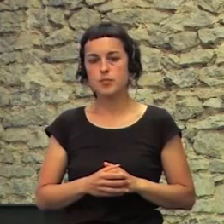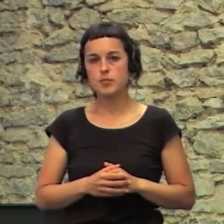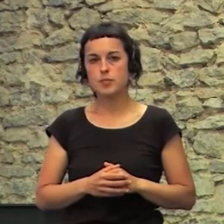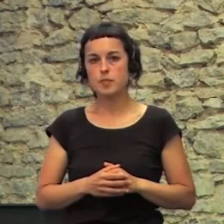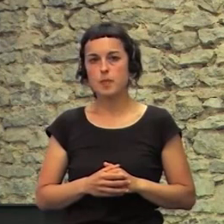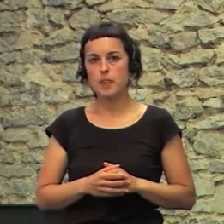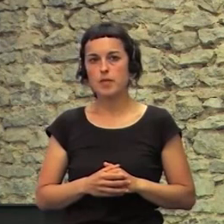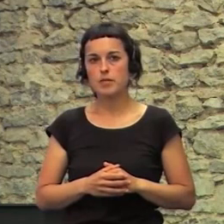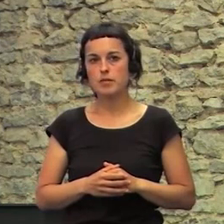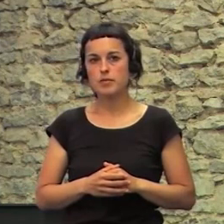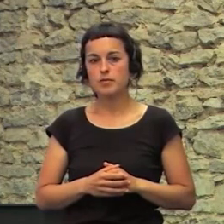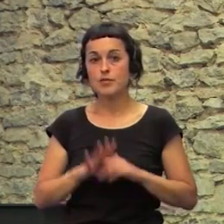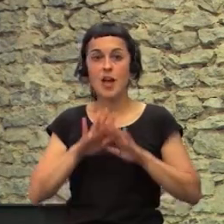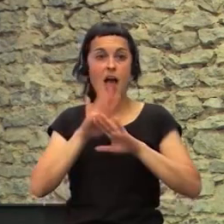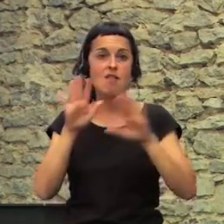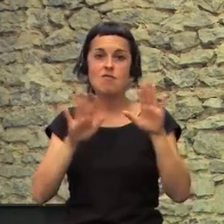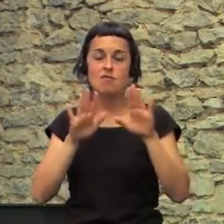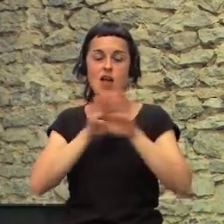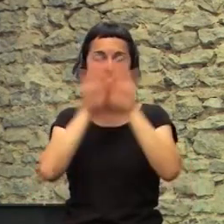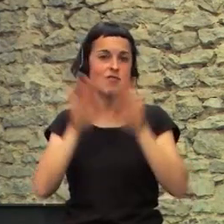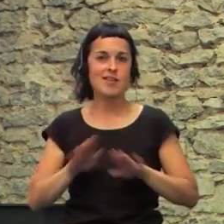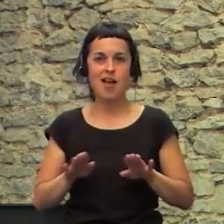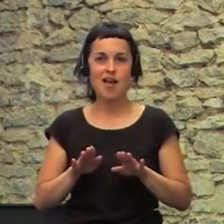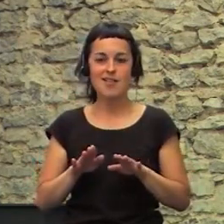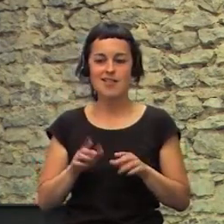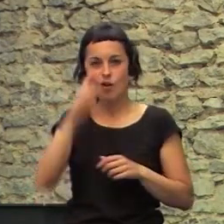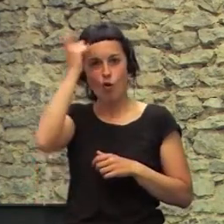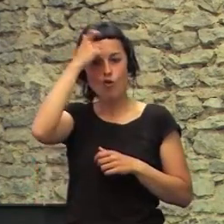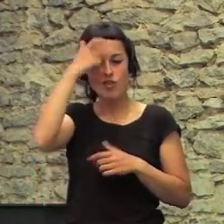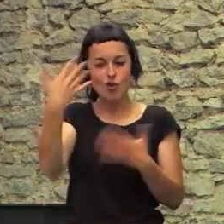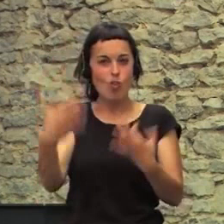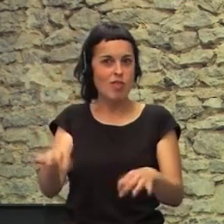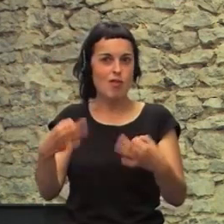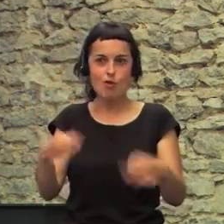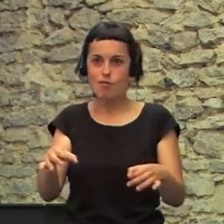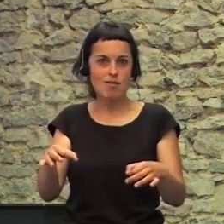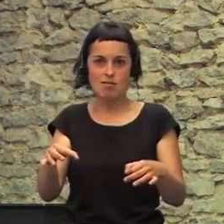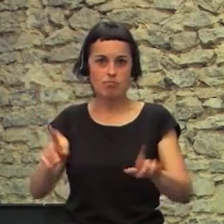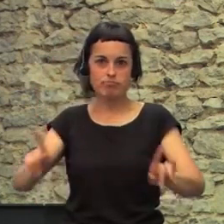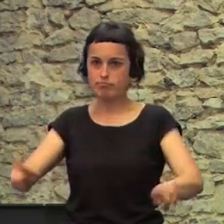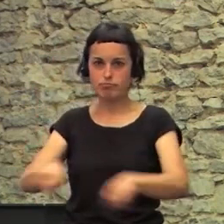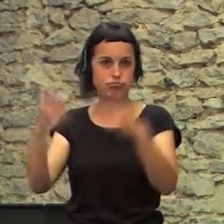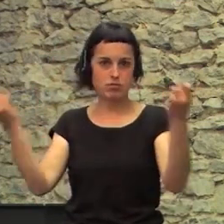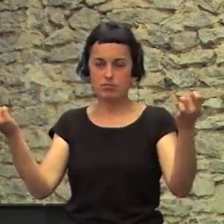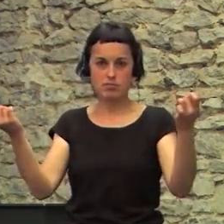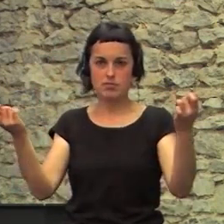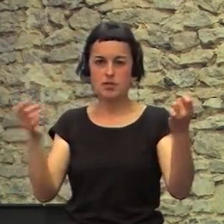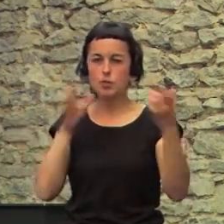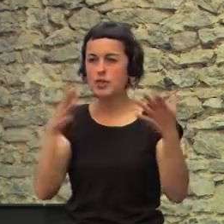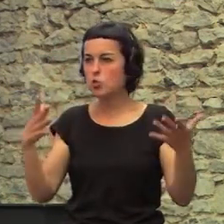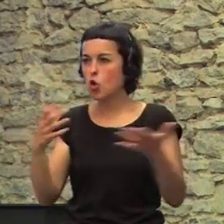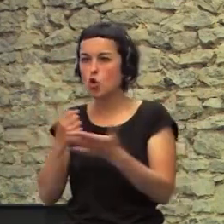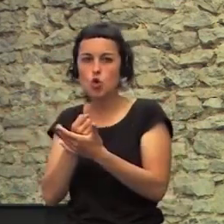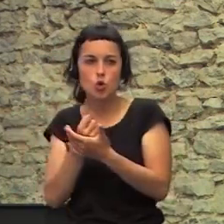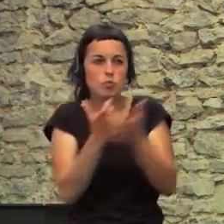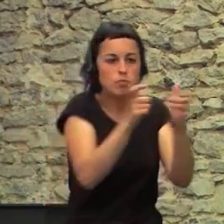una y otra vez la idea de normalidad para todo. O sea, quiero decir, está todo tan categorizado,